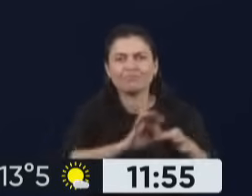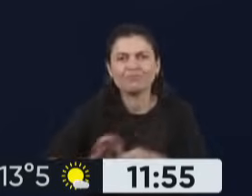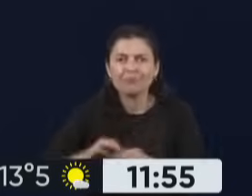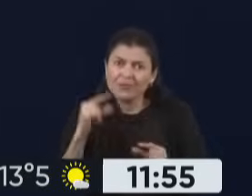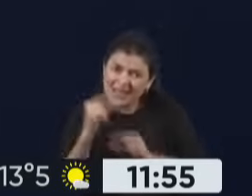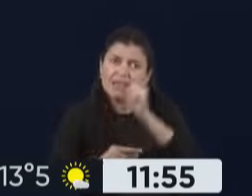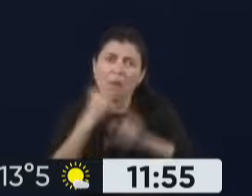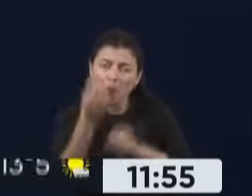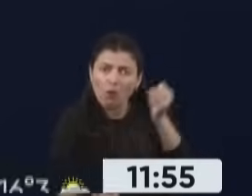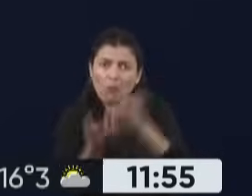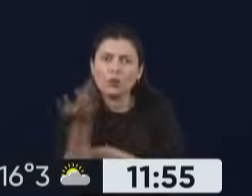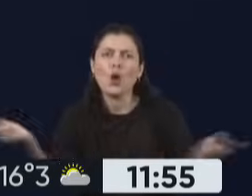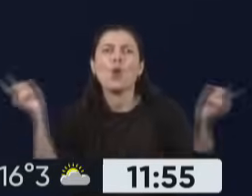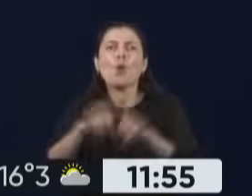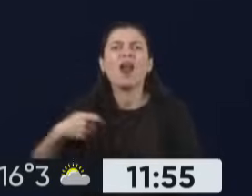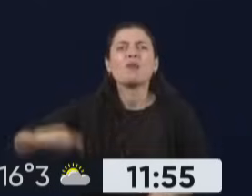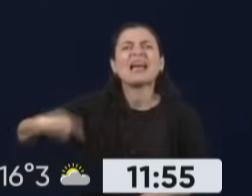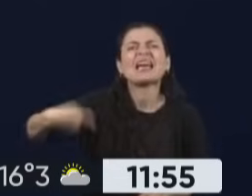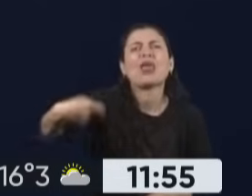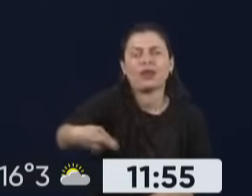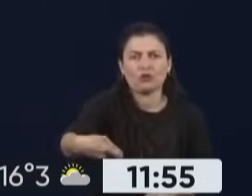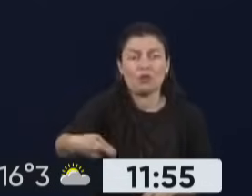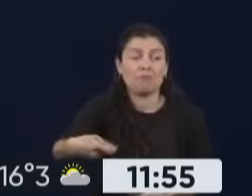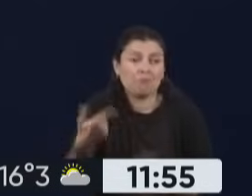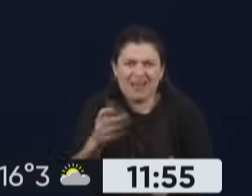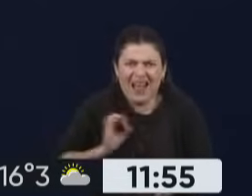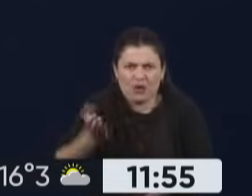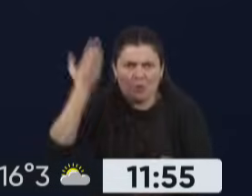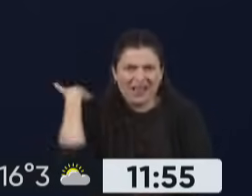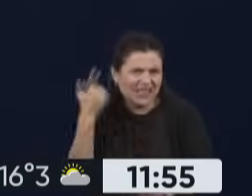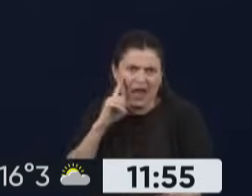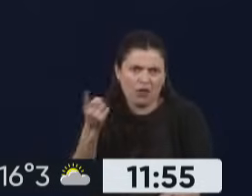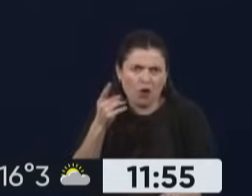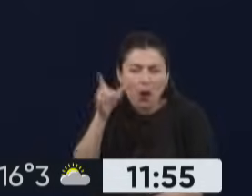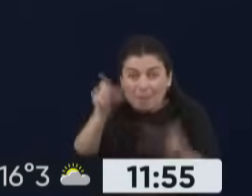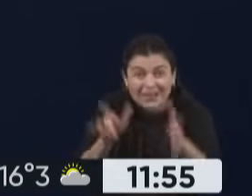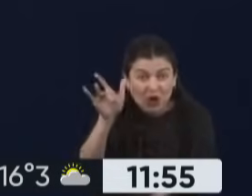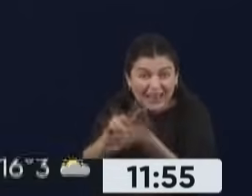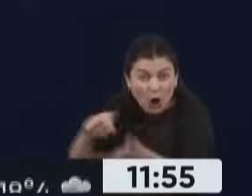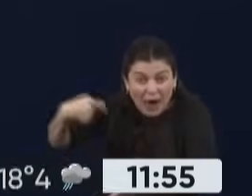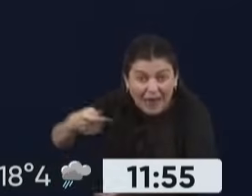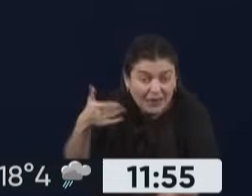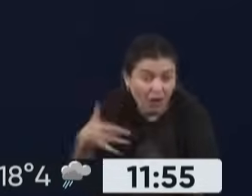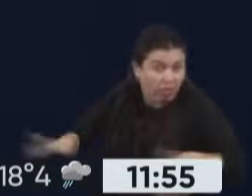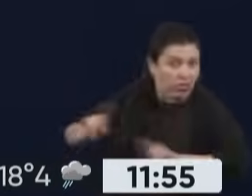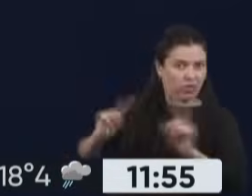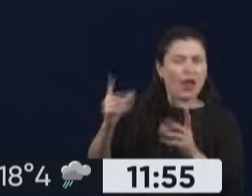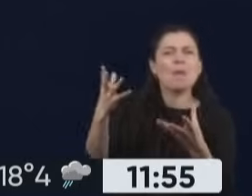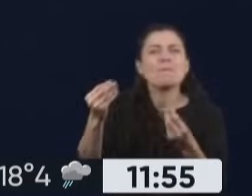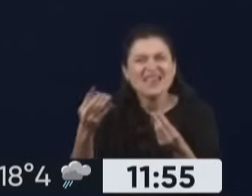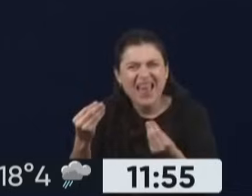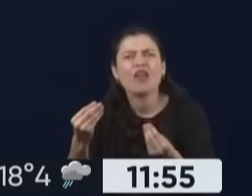que nadie quería tomar un crédito hace 1 año y medio, porque con una inflación del 100 y pico si alguien les prestaba plata al 200